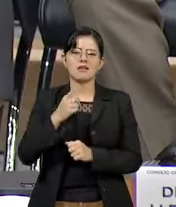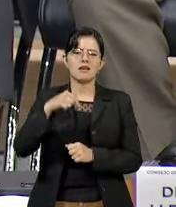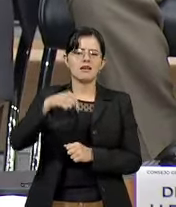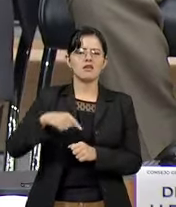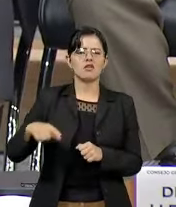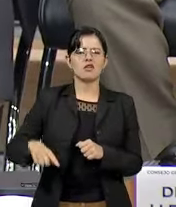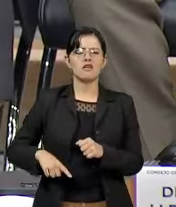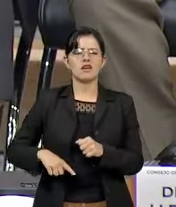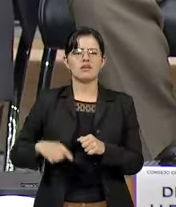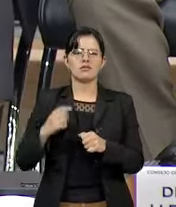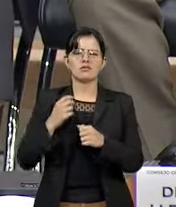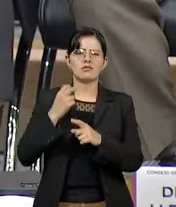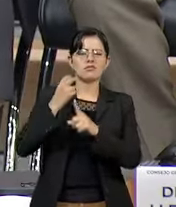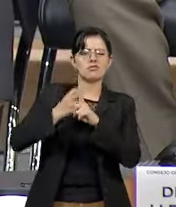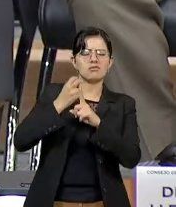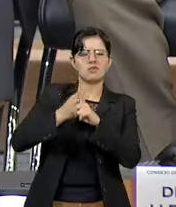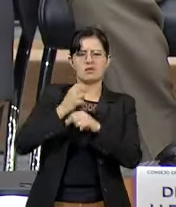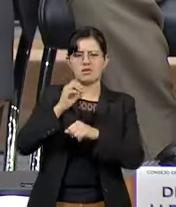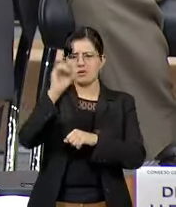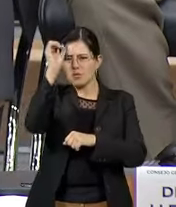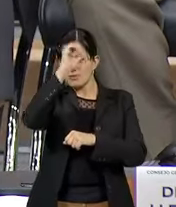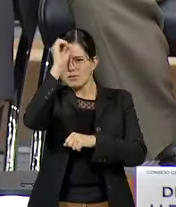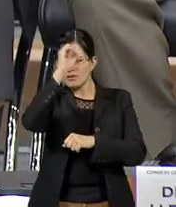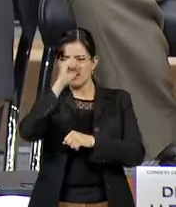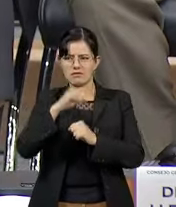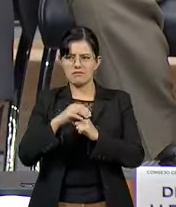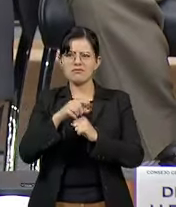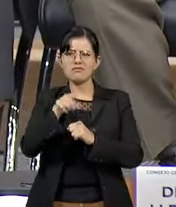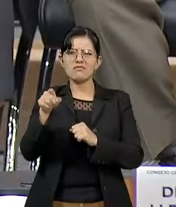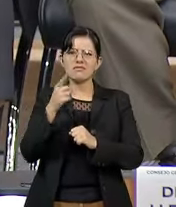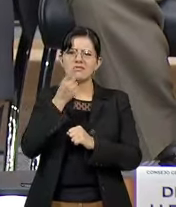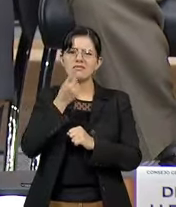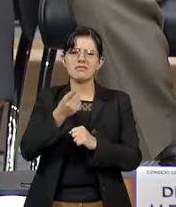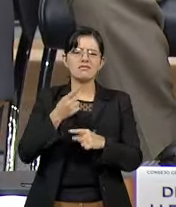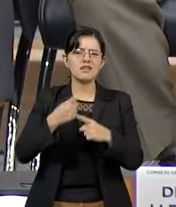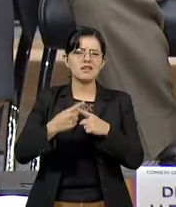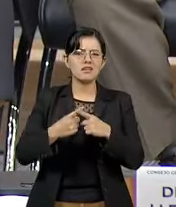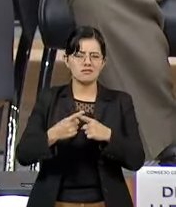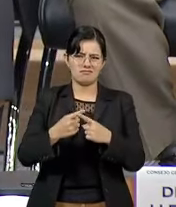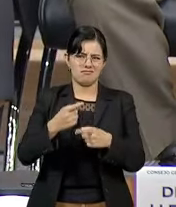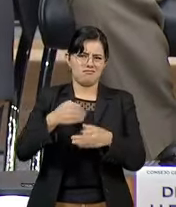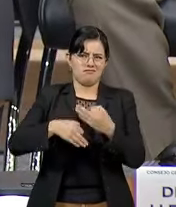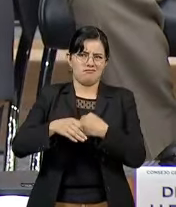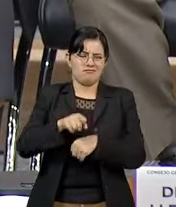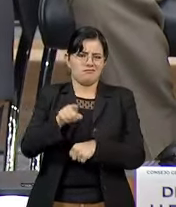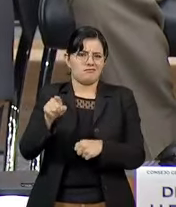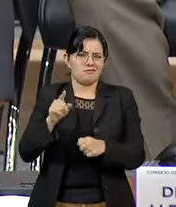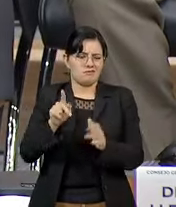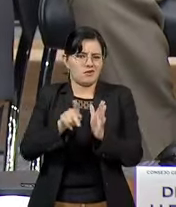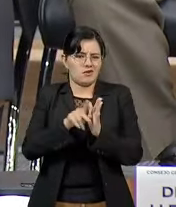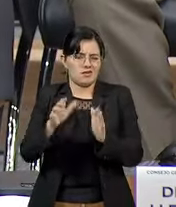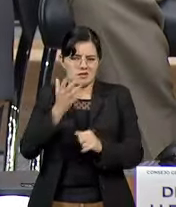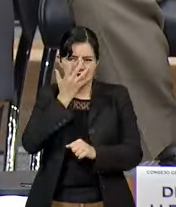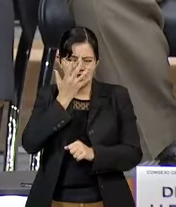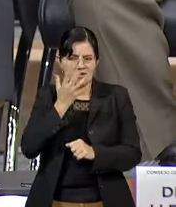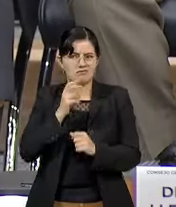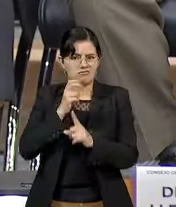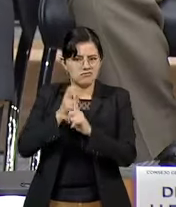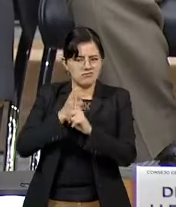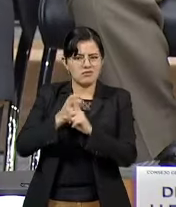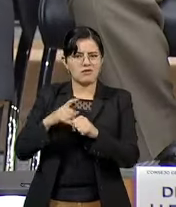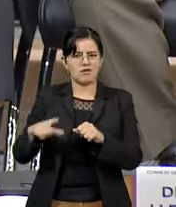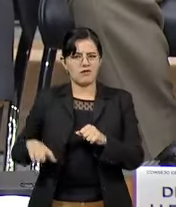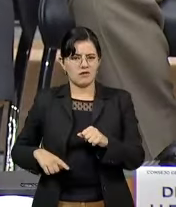gobierno al margen del tema periodismo serio y en esta materia de moderación las reglas